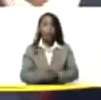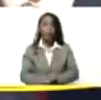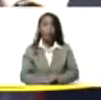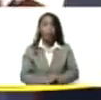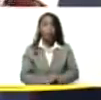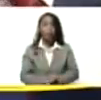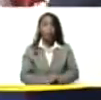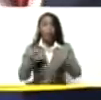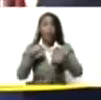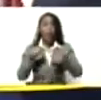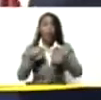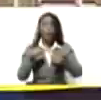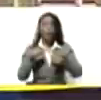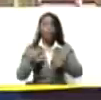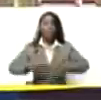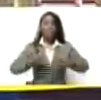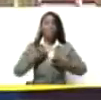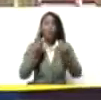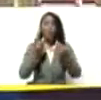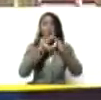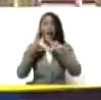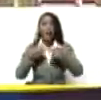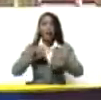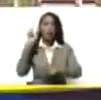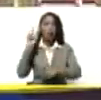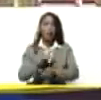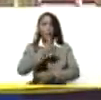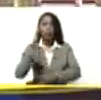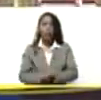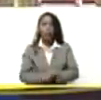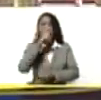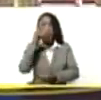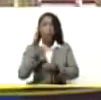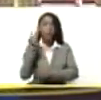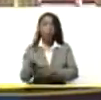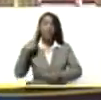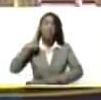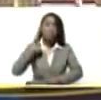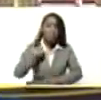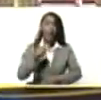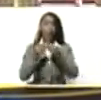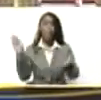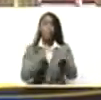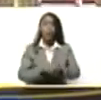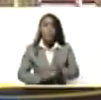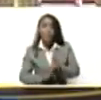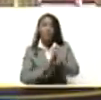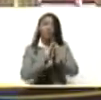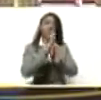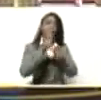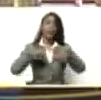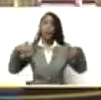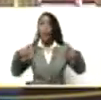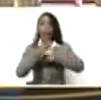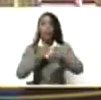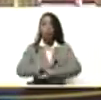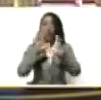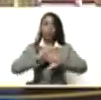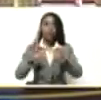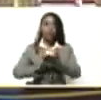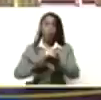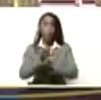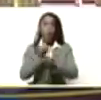ustedes tienen que ir a ponerse el refuerzo mañana quienes de ustedes se pusieron el refuerzo quienes